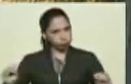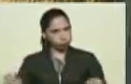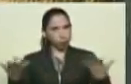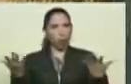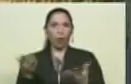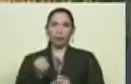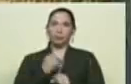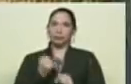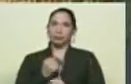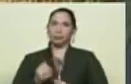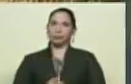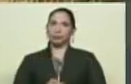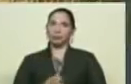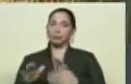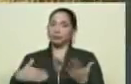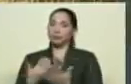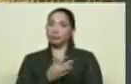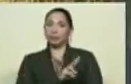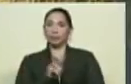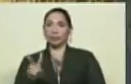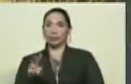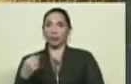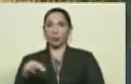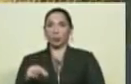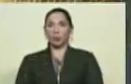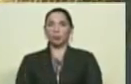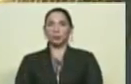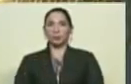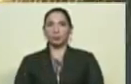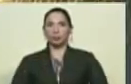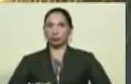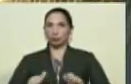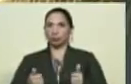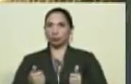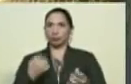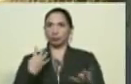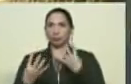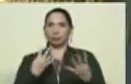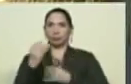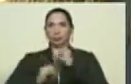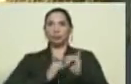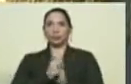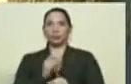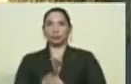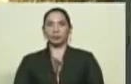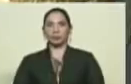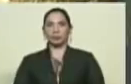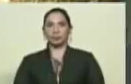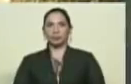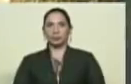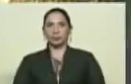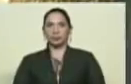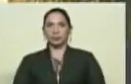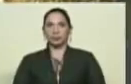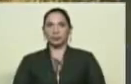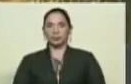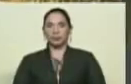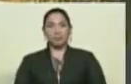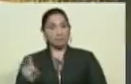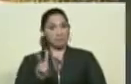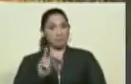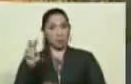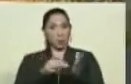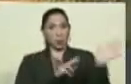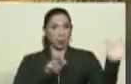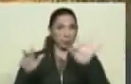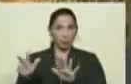hasta el 22 de noviembre que comienza nuestra Feria Internacional de Turismo Venezuela 2018 en